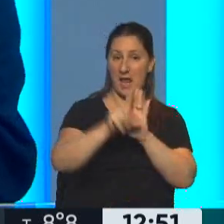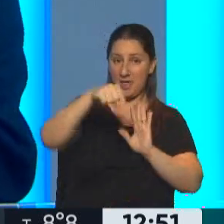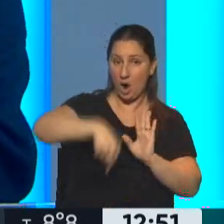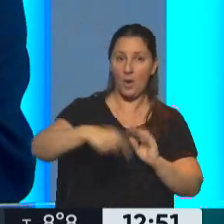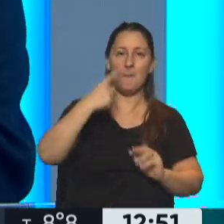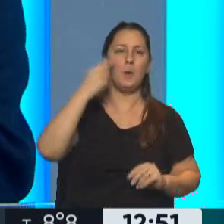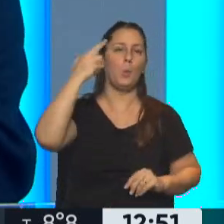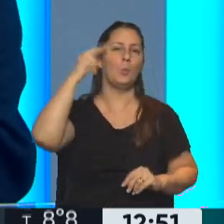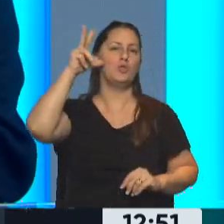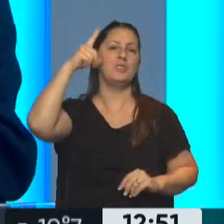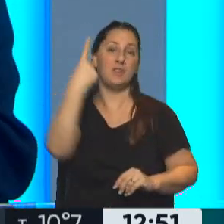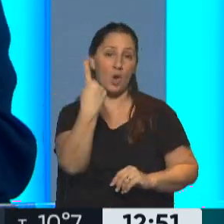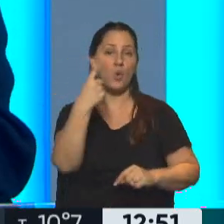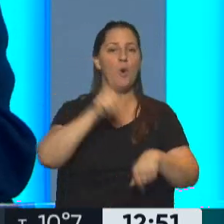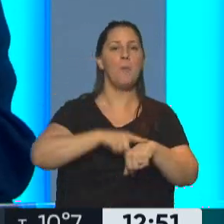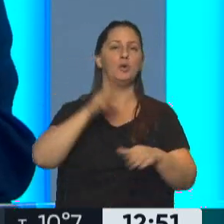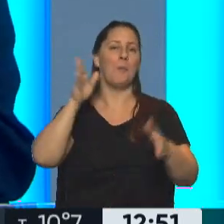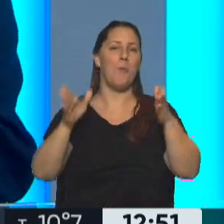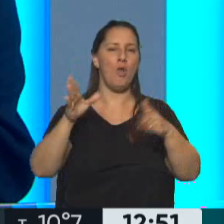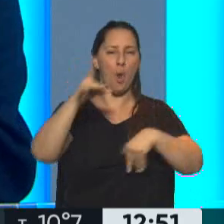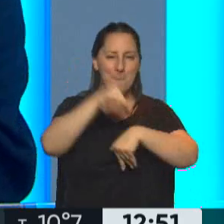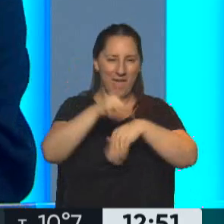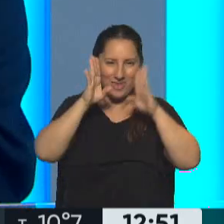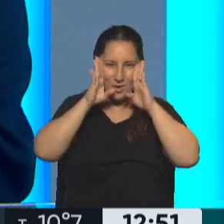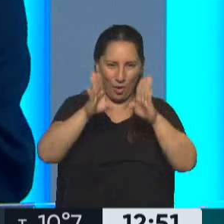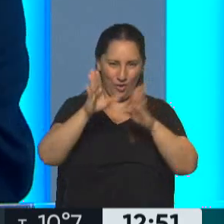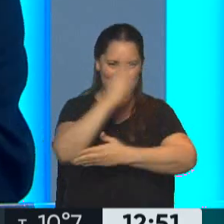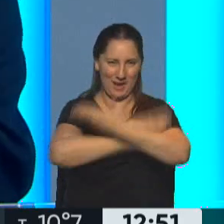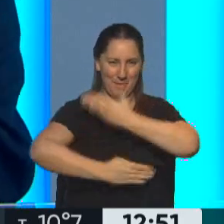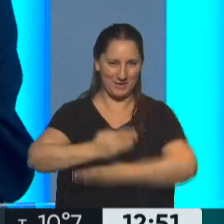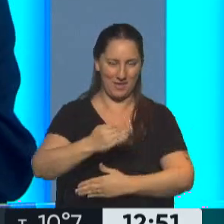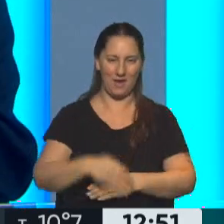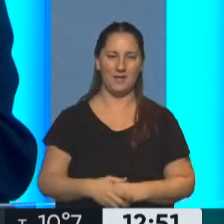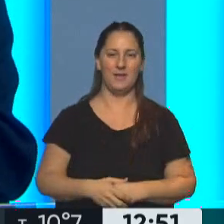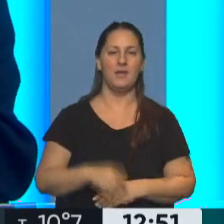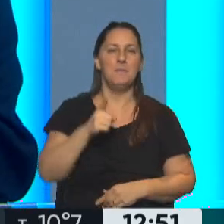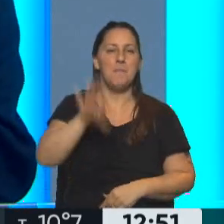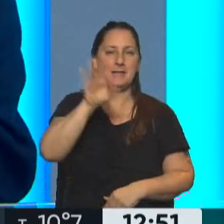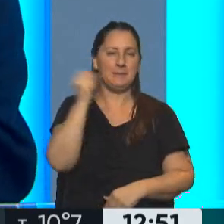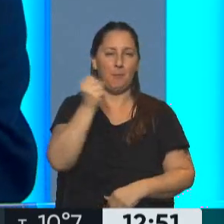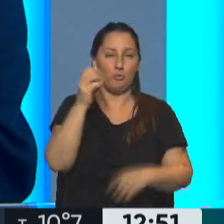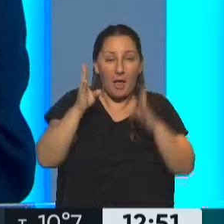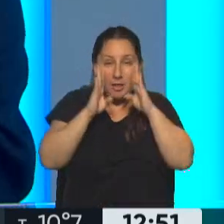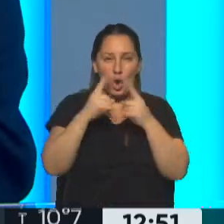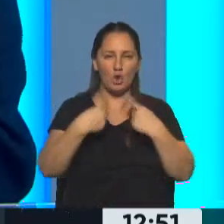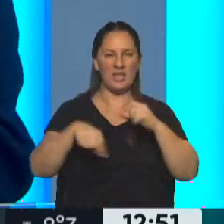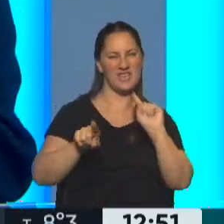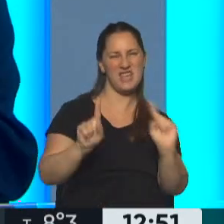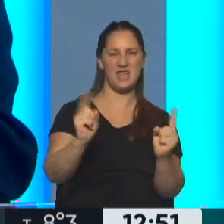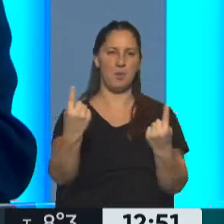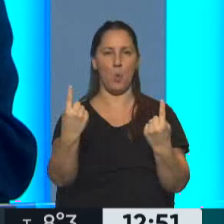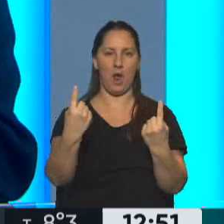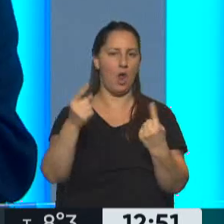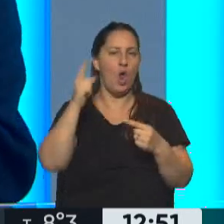del 81 que está centrada en el modelo médico de la discapacidad, que pone el foco en lo individual y no tanto en las